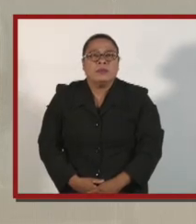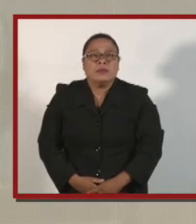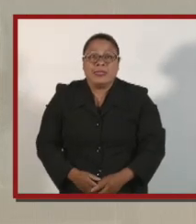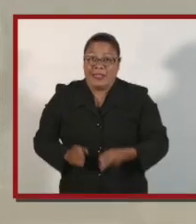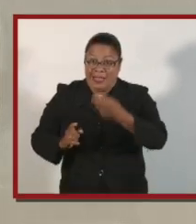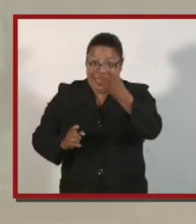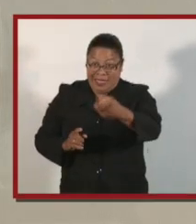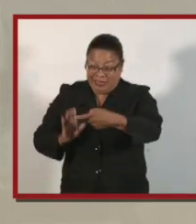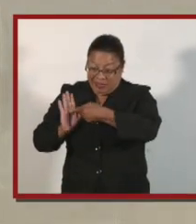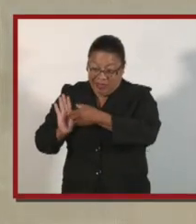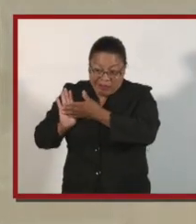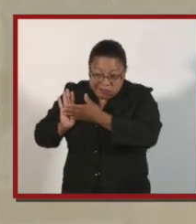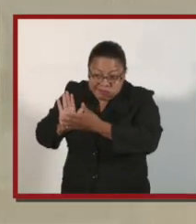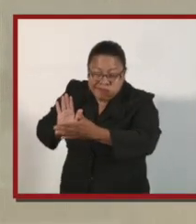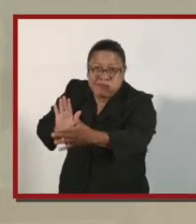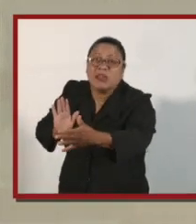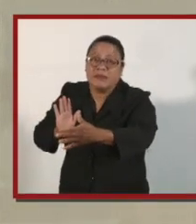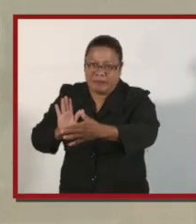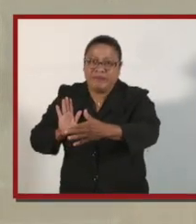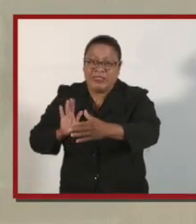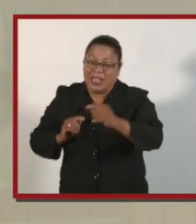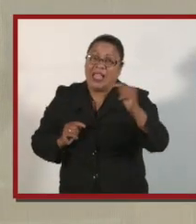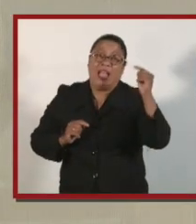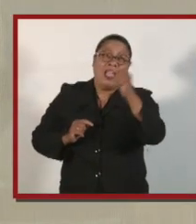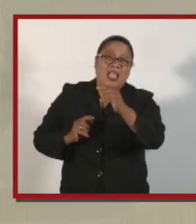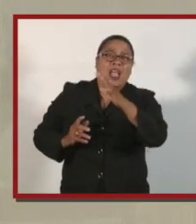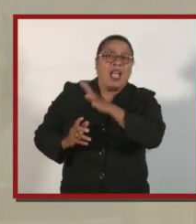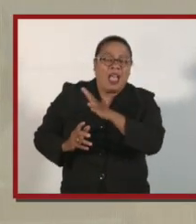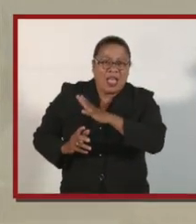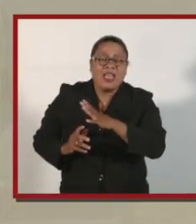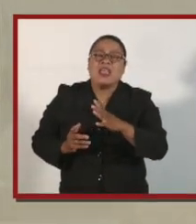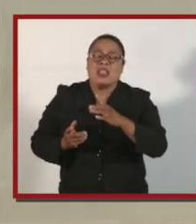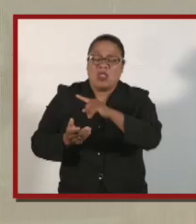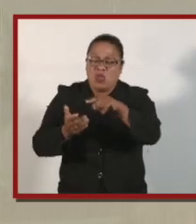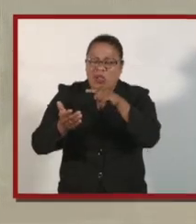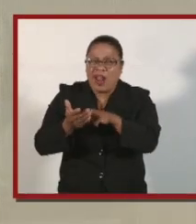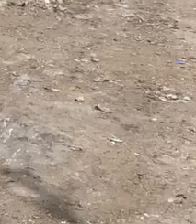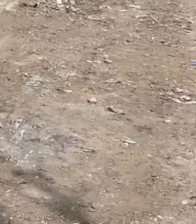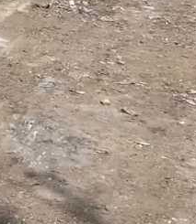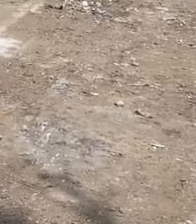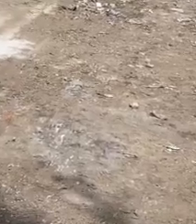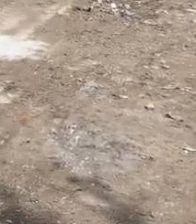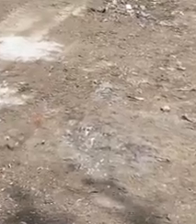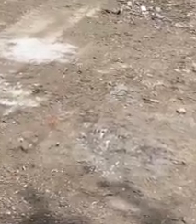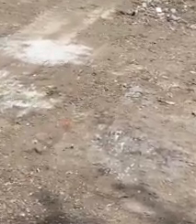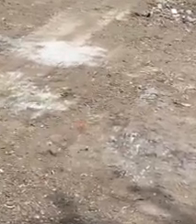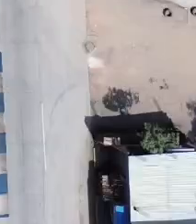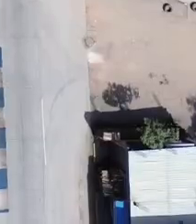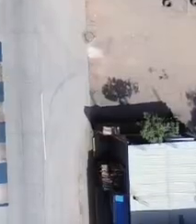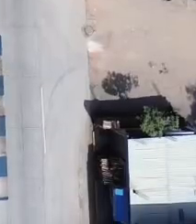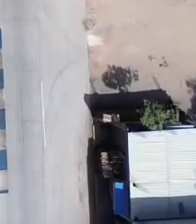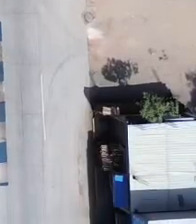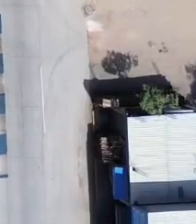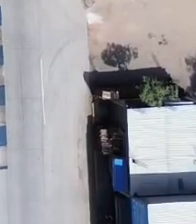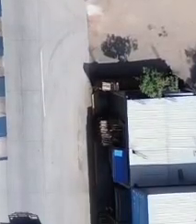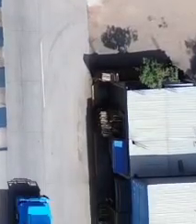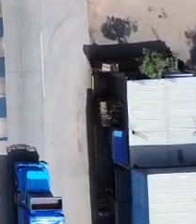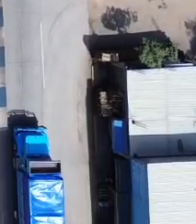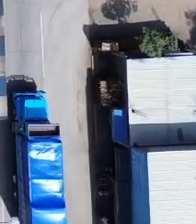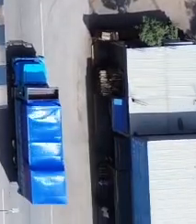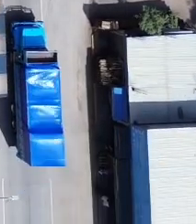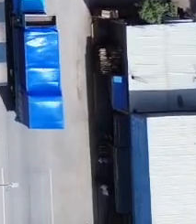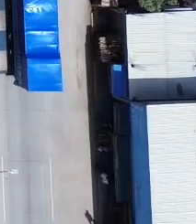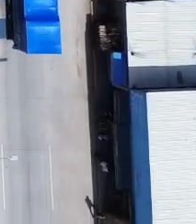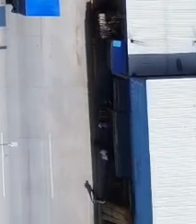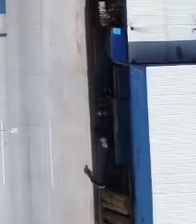A la fecha, el cuartel de policía luce totalmente limpio. Y por lo que hace al playón,